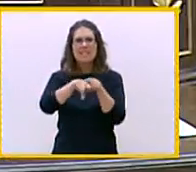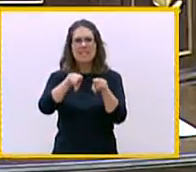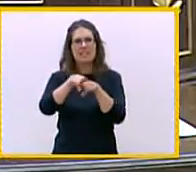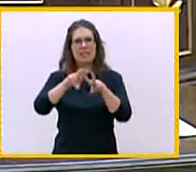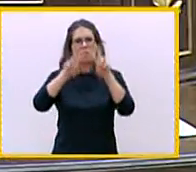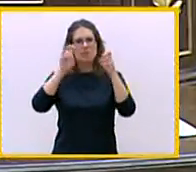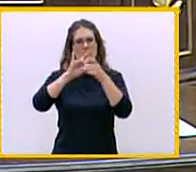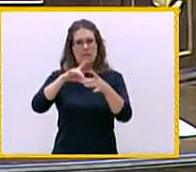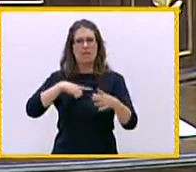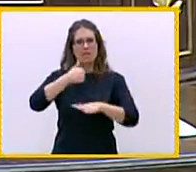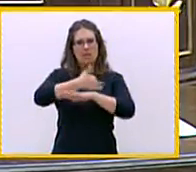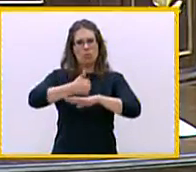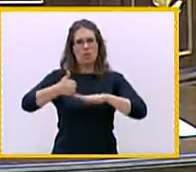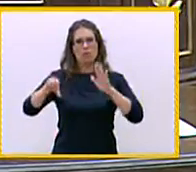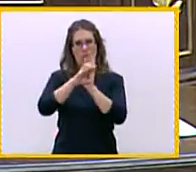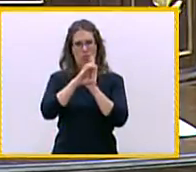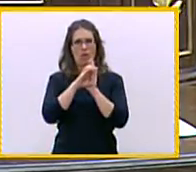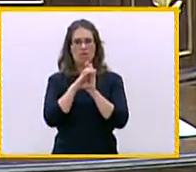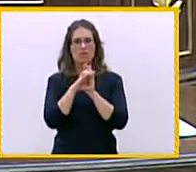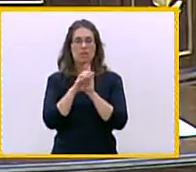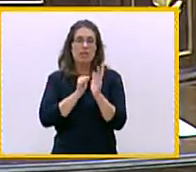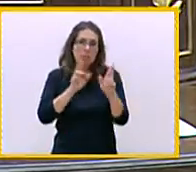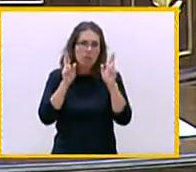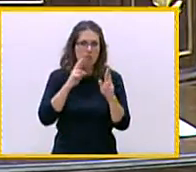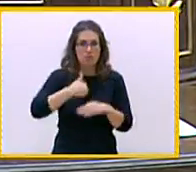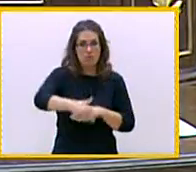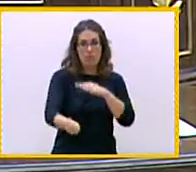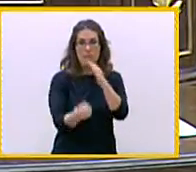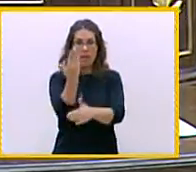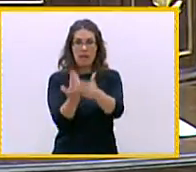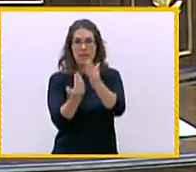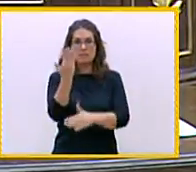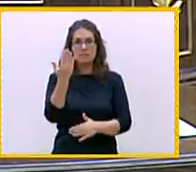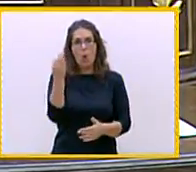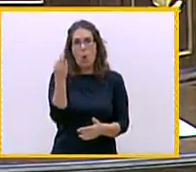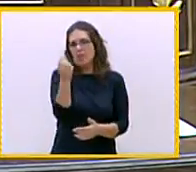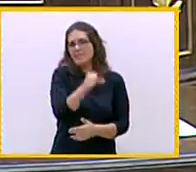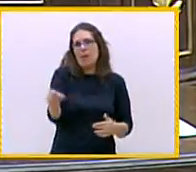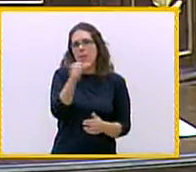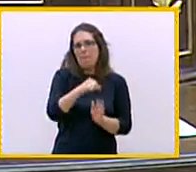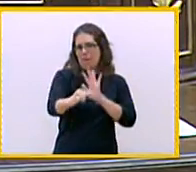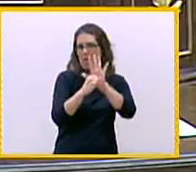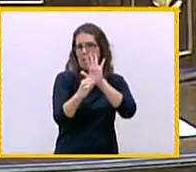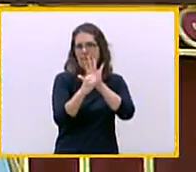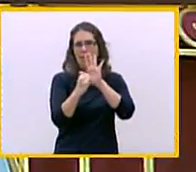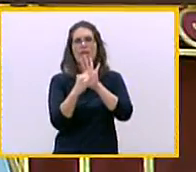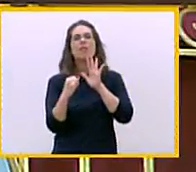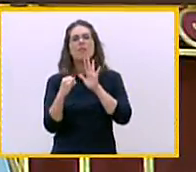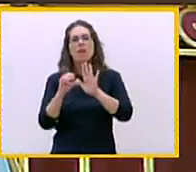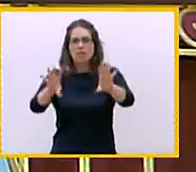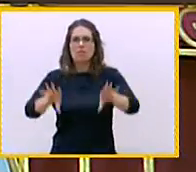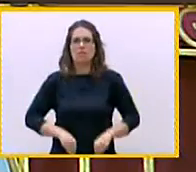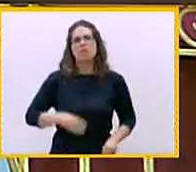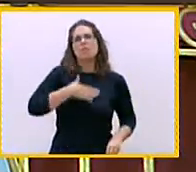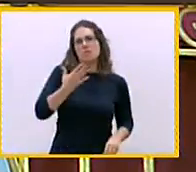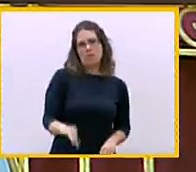Constitucional. Espero que en los próximos días o en pocas semanas seamos capaces de asumir nuestra